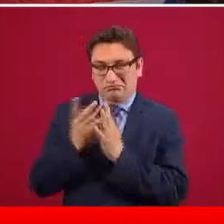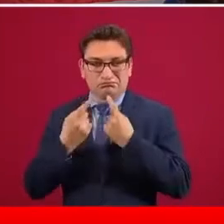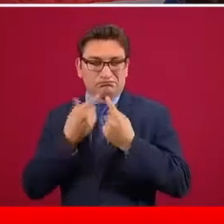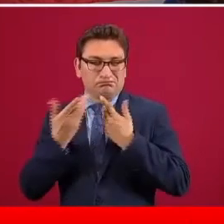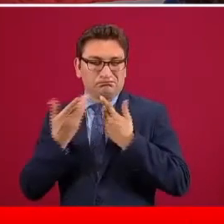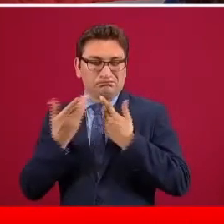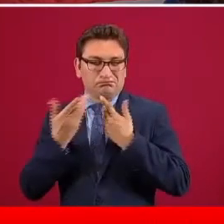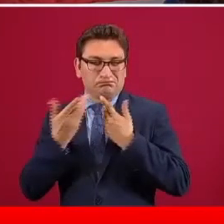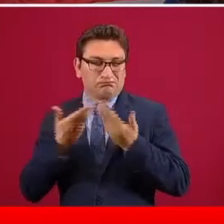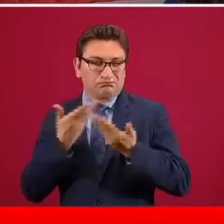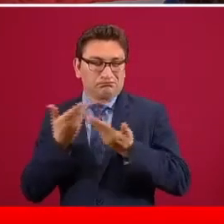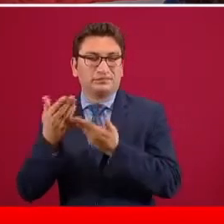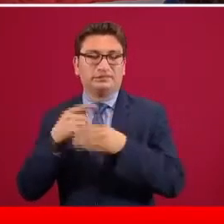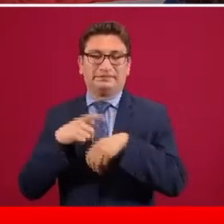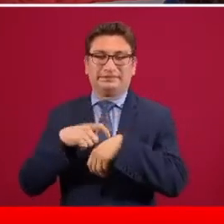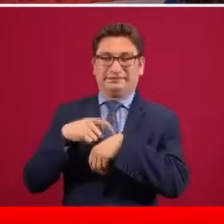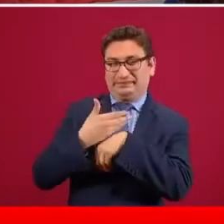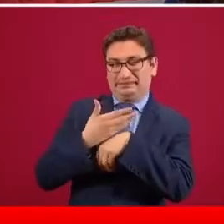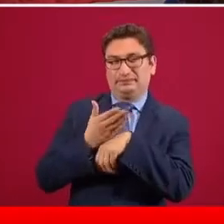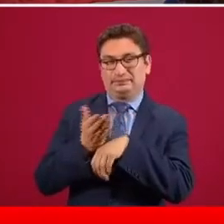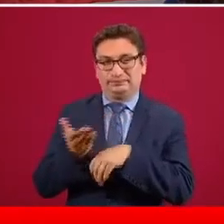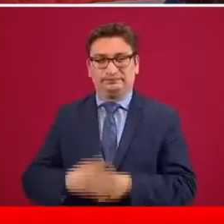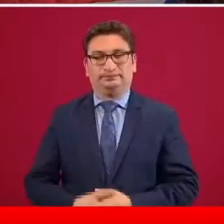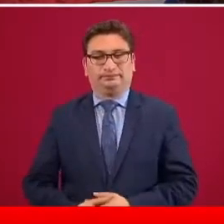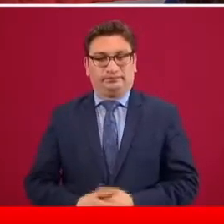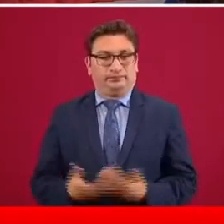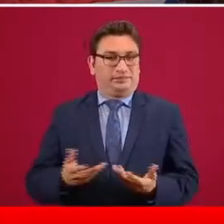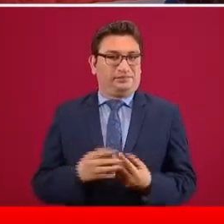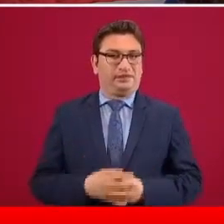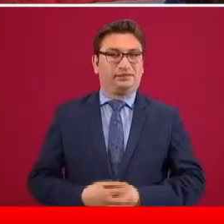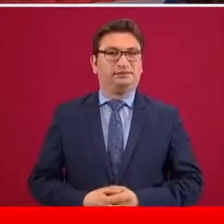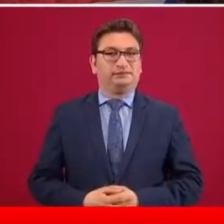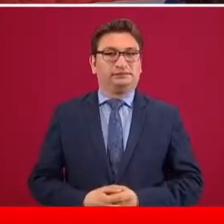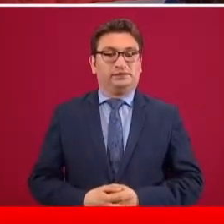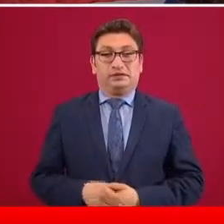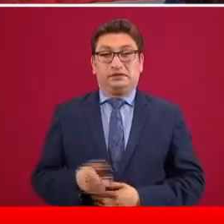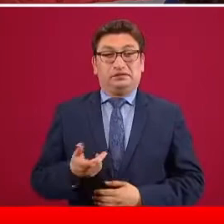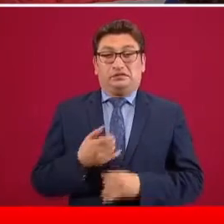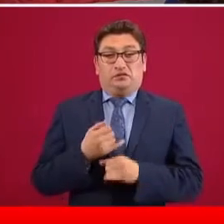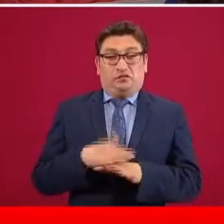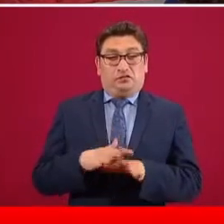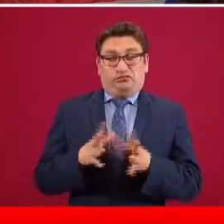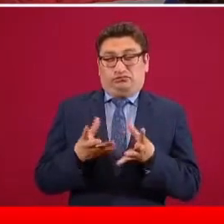se prolongó hay mucha información